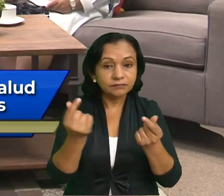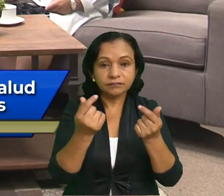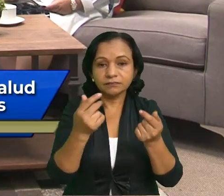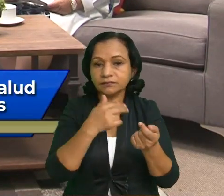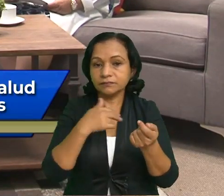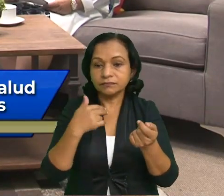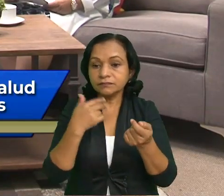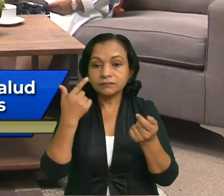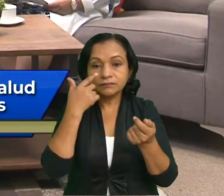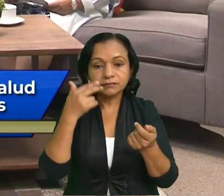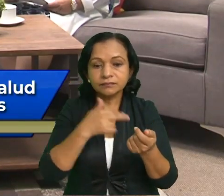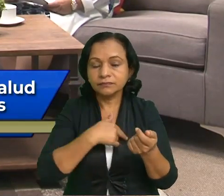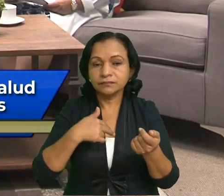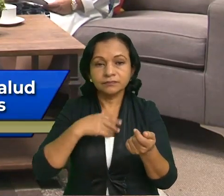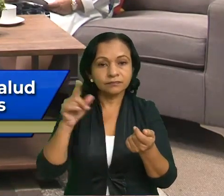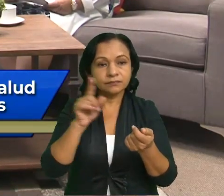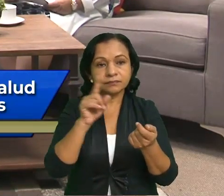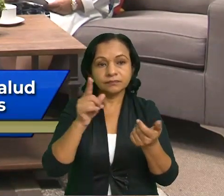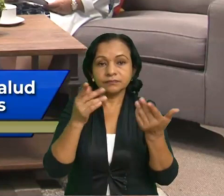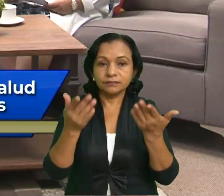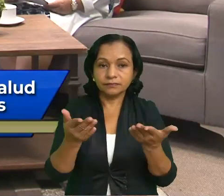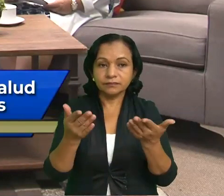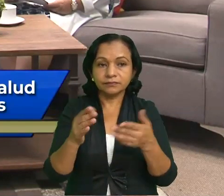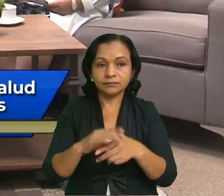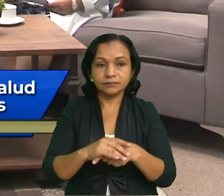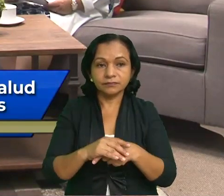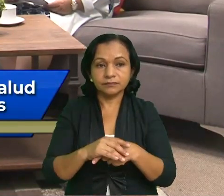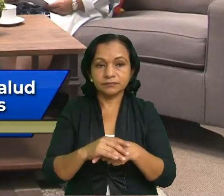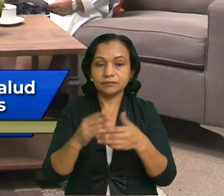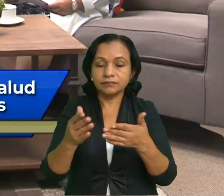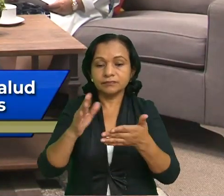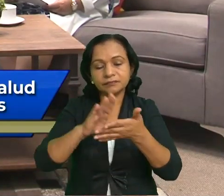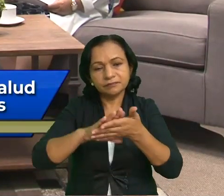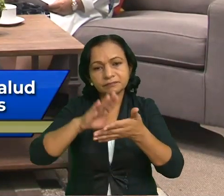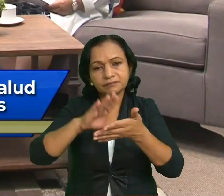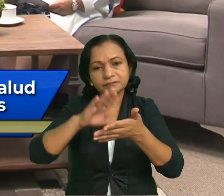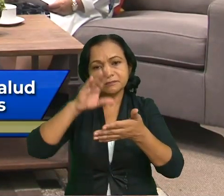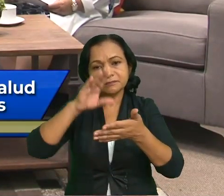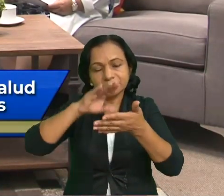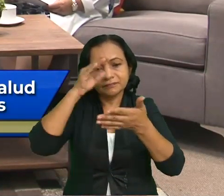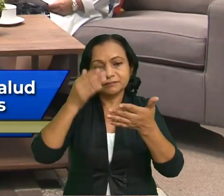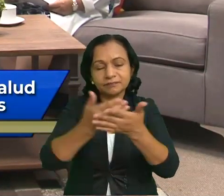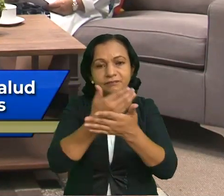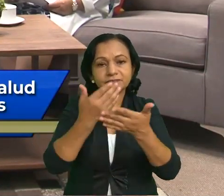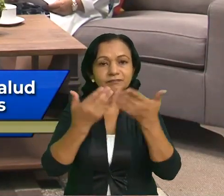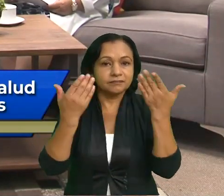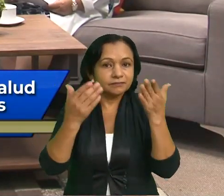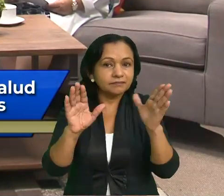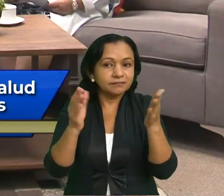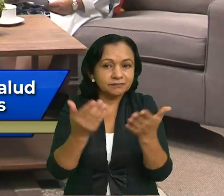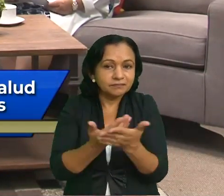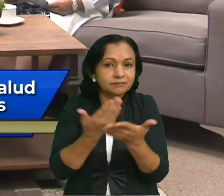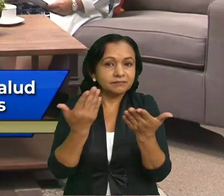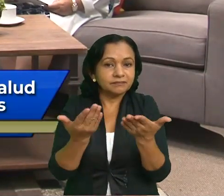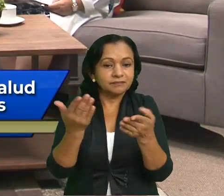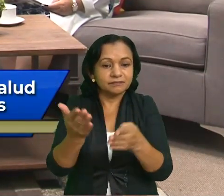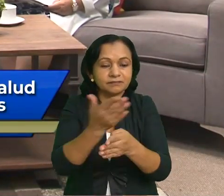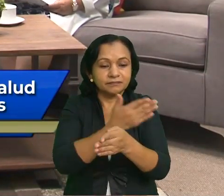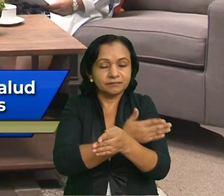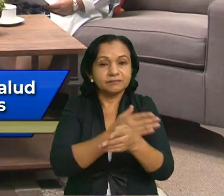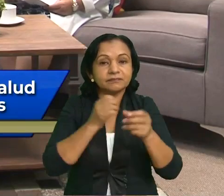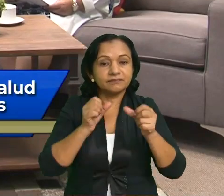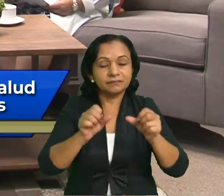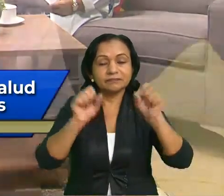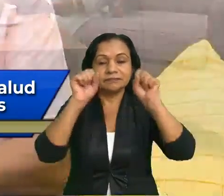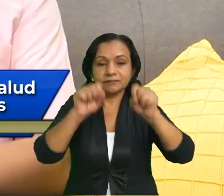fue bueno obviamente como todo un aprendizaje nueva pandemia sin embargo ya había un camino andado que